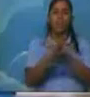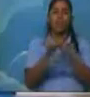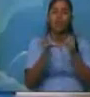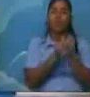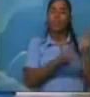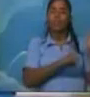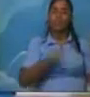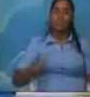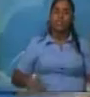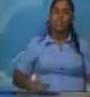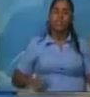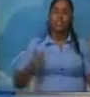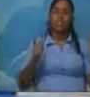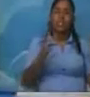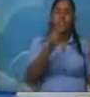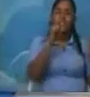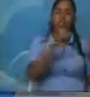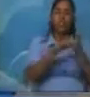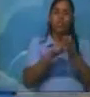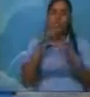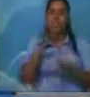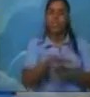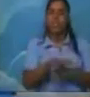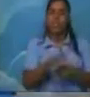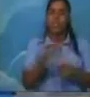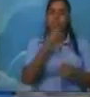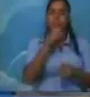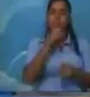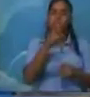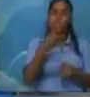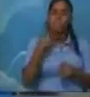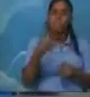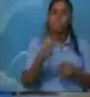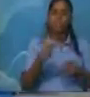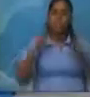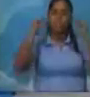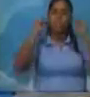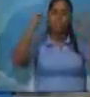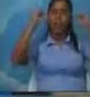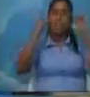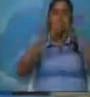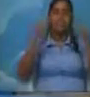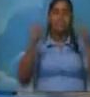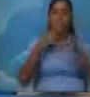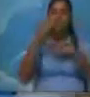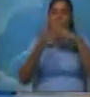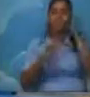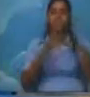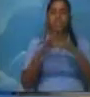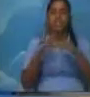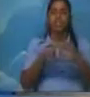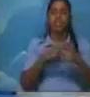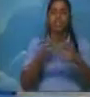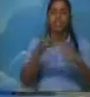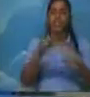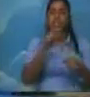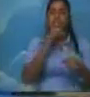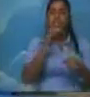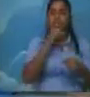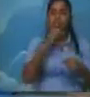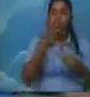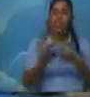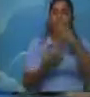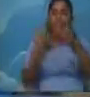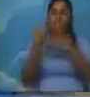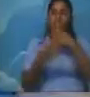Señor y la gente Dónde está el viejito que decía ye y se le salían unos gallo ese viejito que